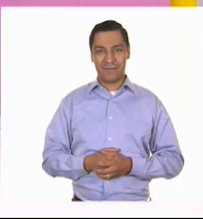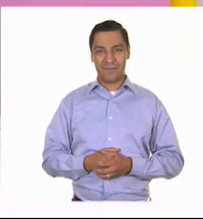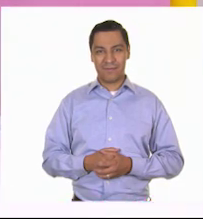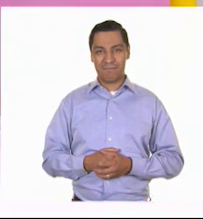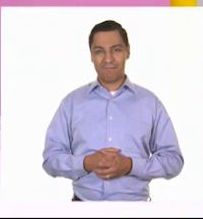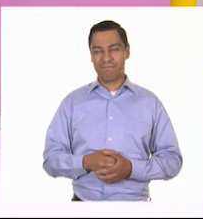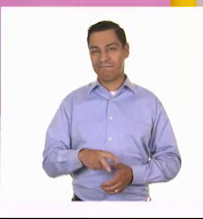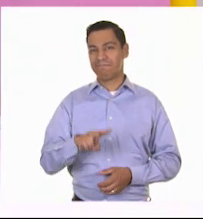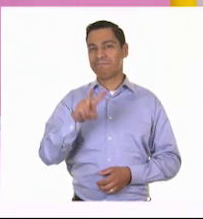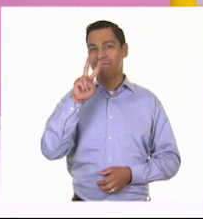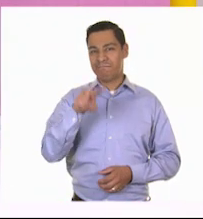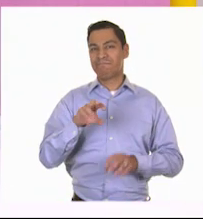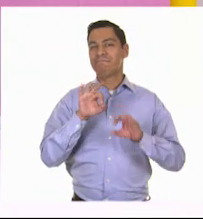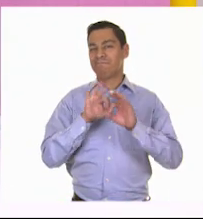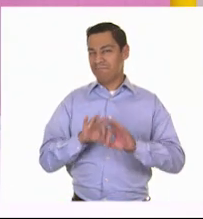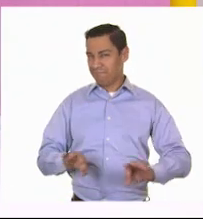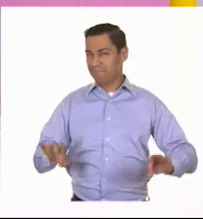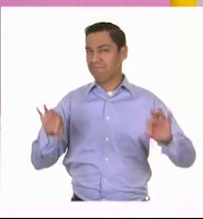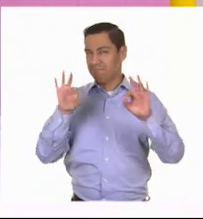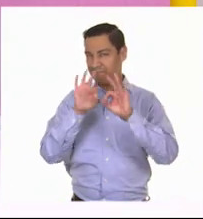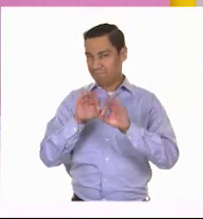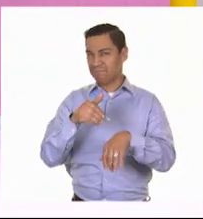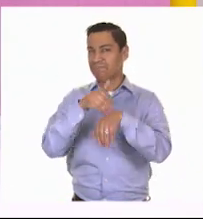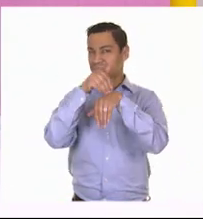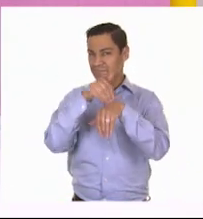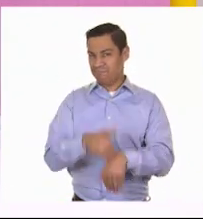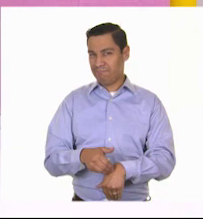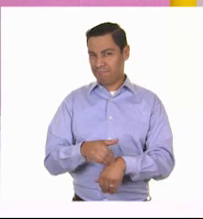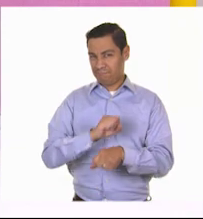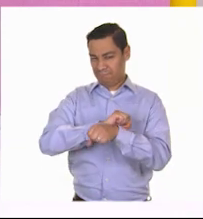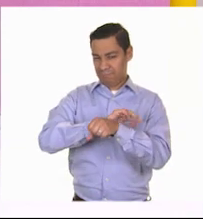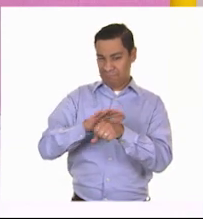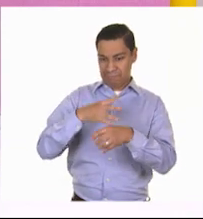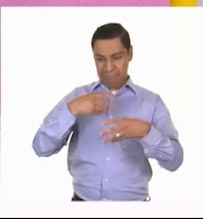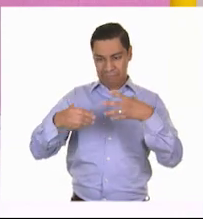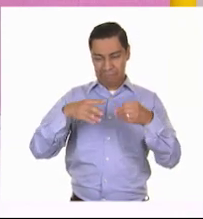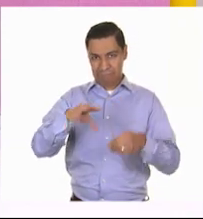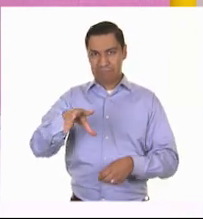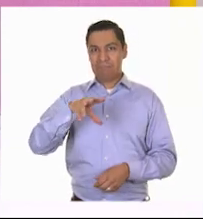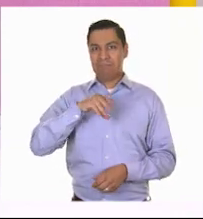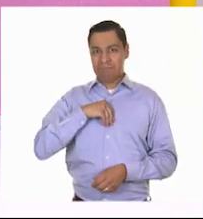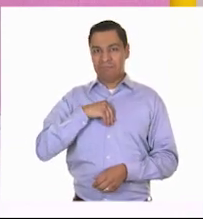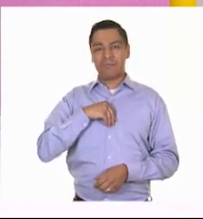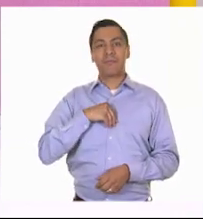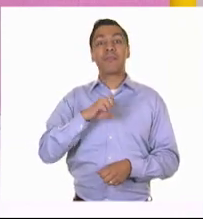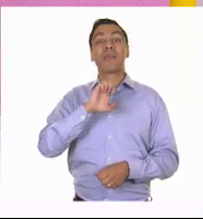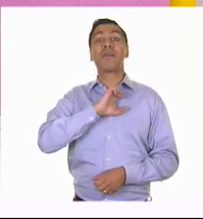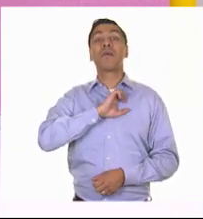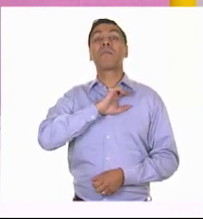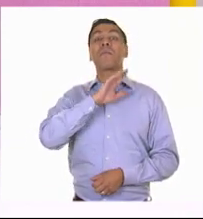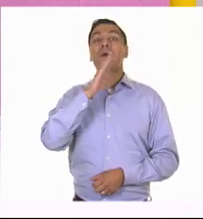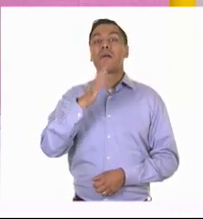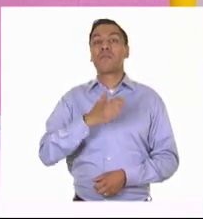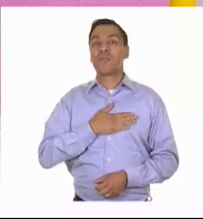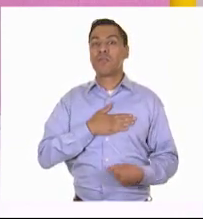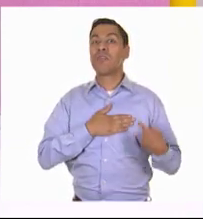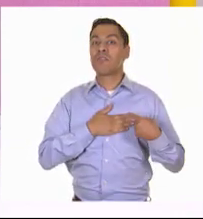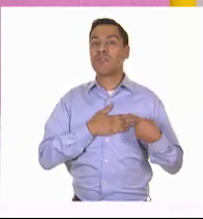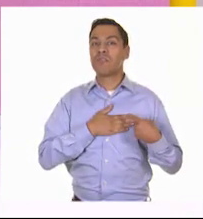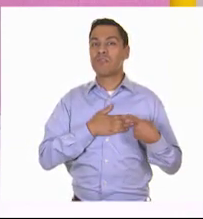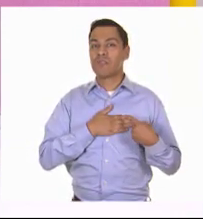Qué importante seguir estas medidas. Y ahora sí, en la asignatura de lengua materna, veremos para comprender